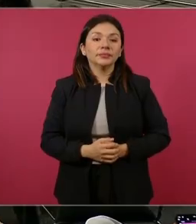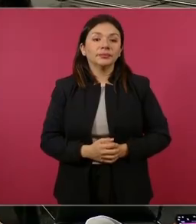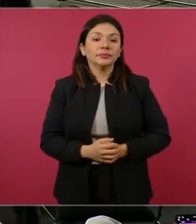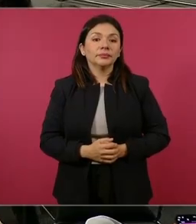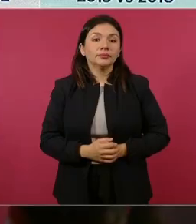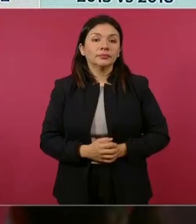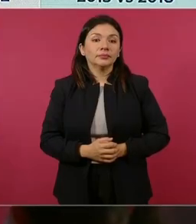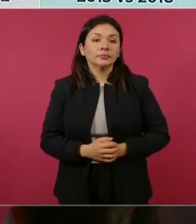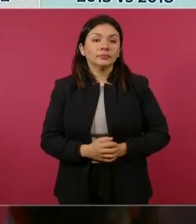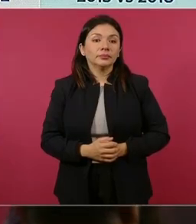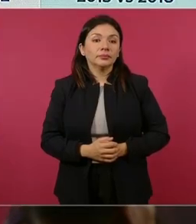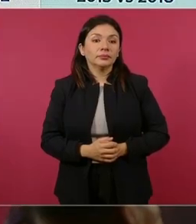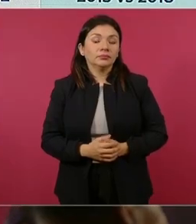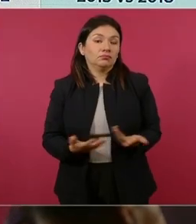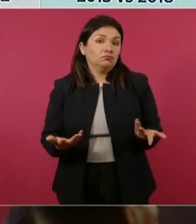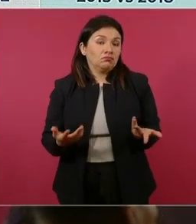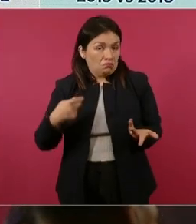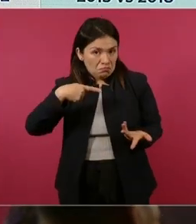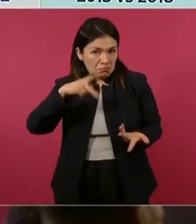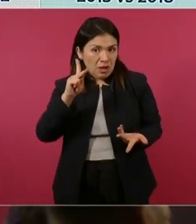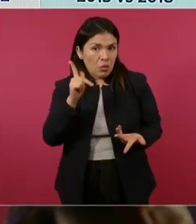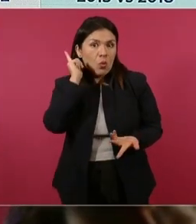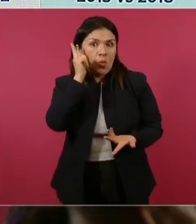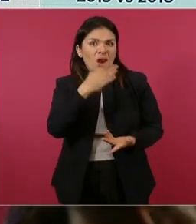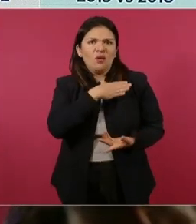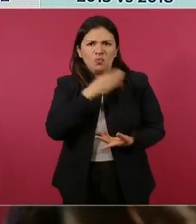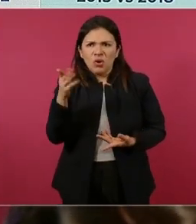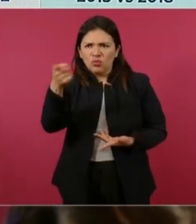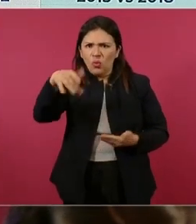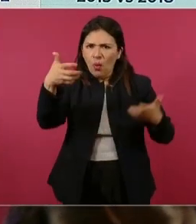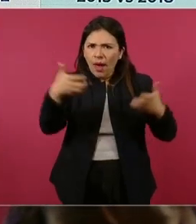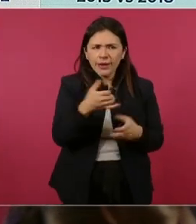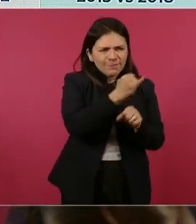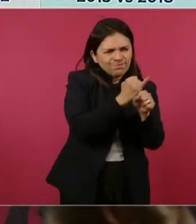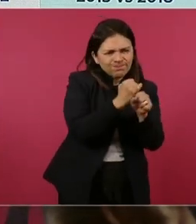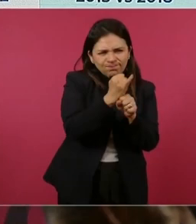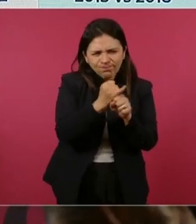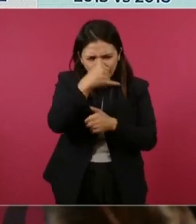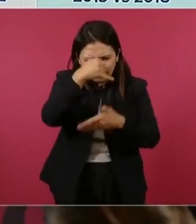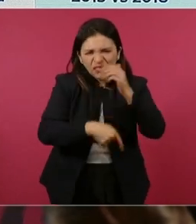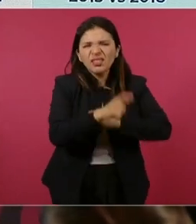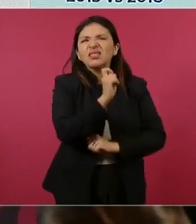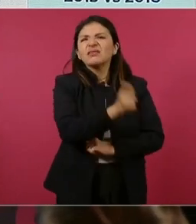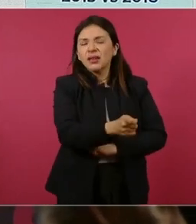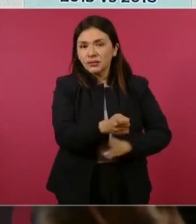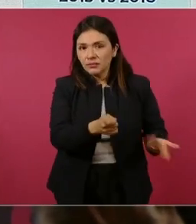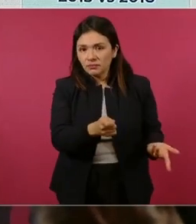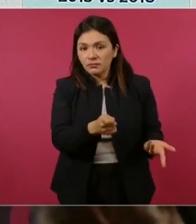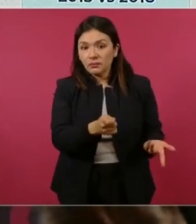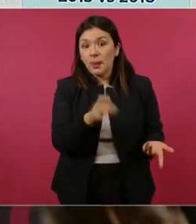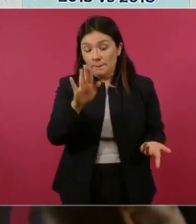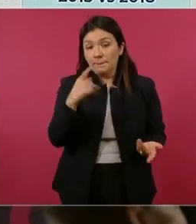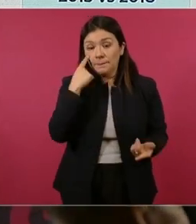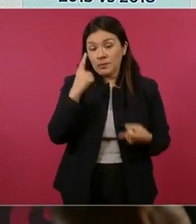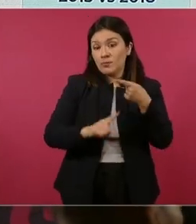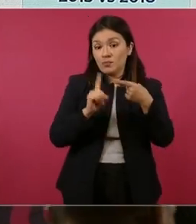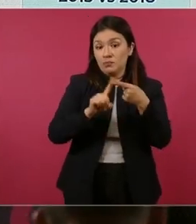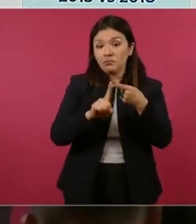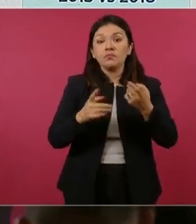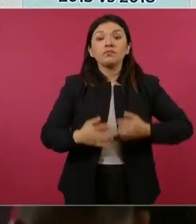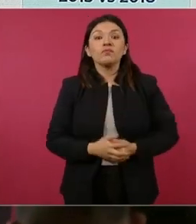pero sería muy bueno un trabajo de investigación sobre esto. Una, que